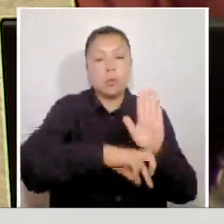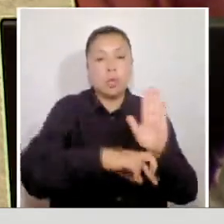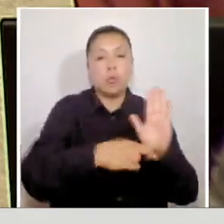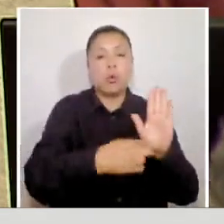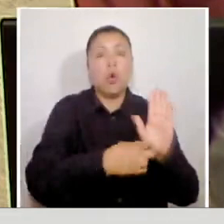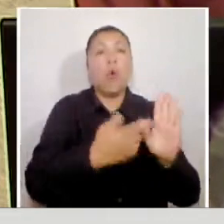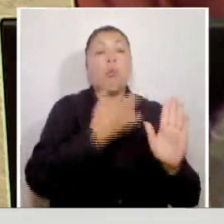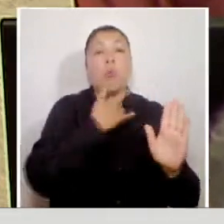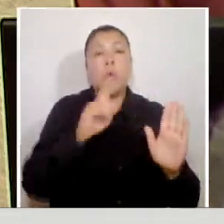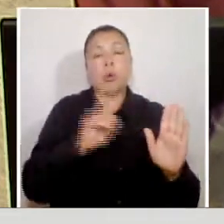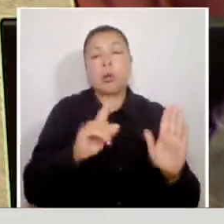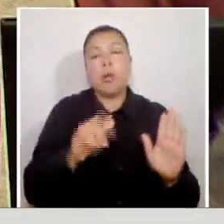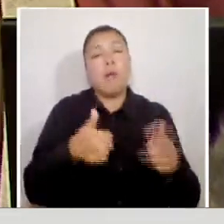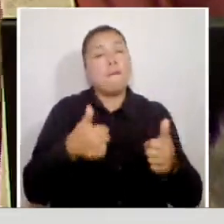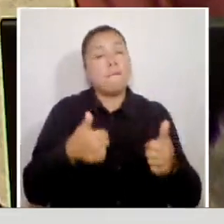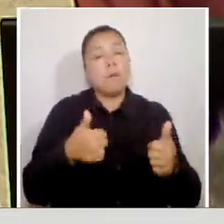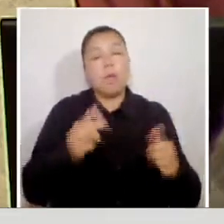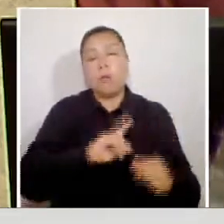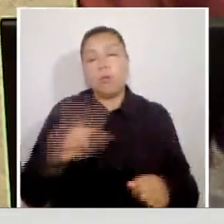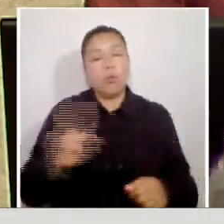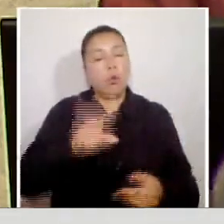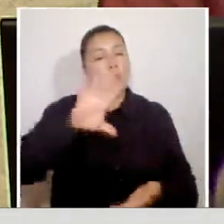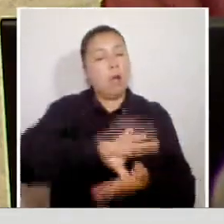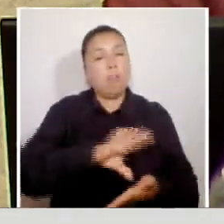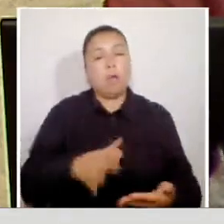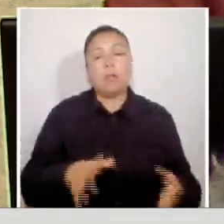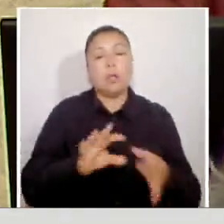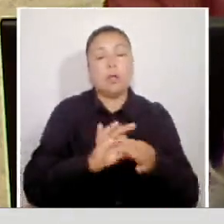no le hace bien al país Muchas gracias